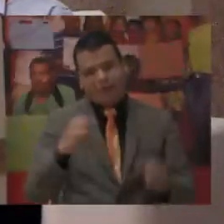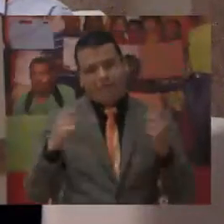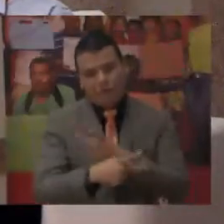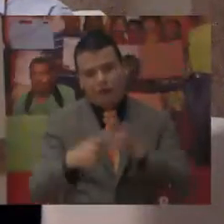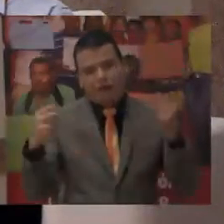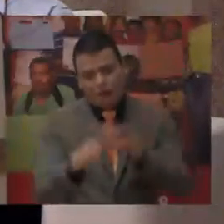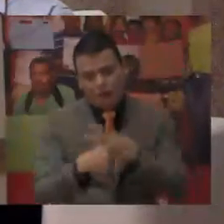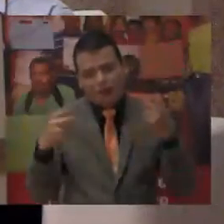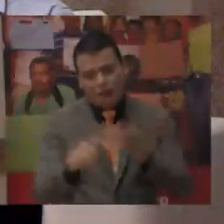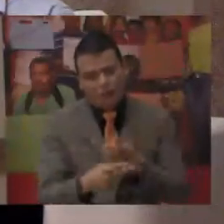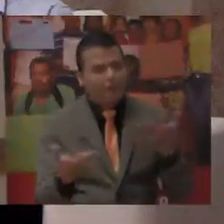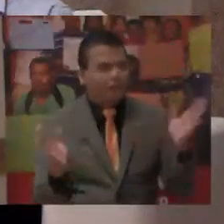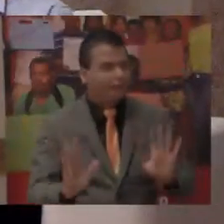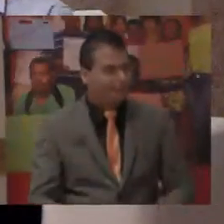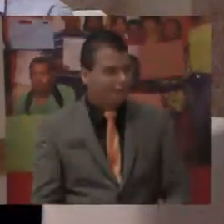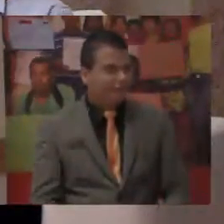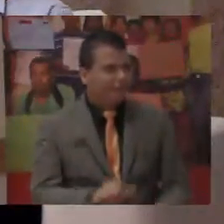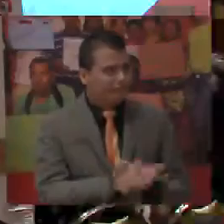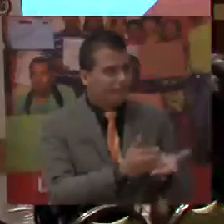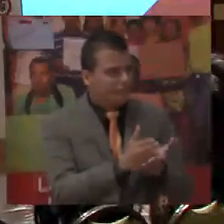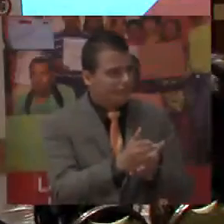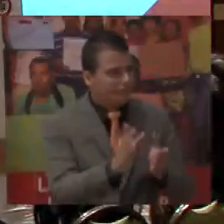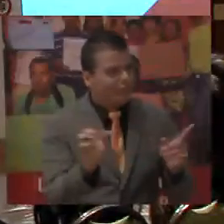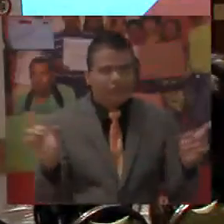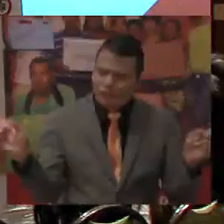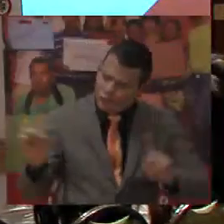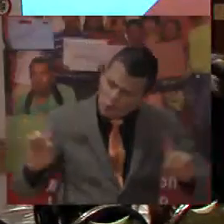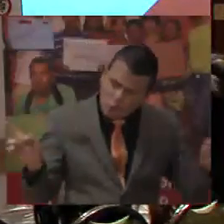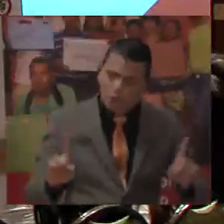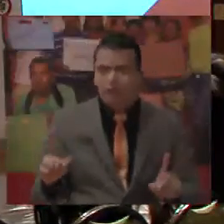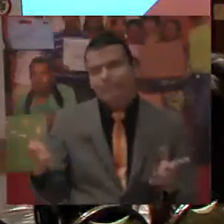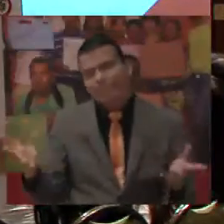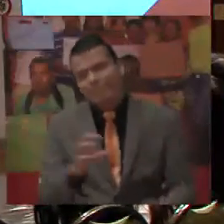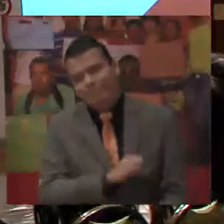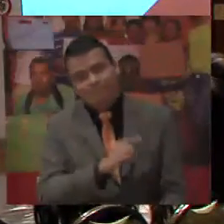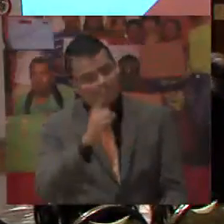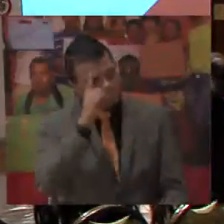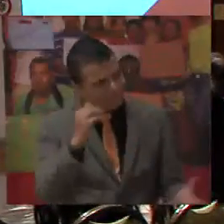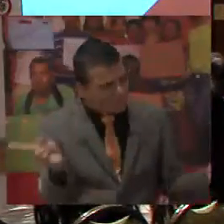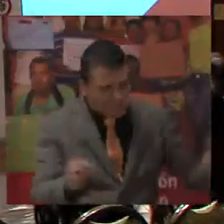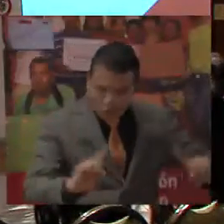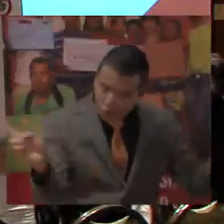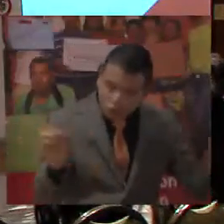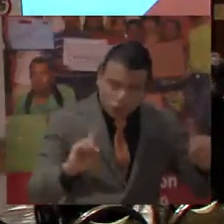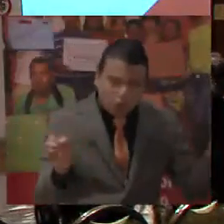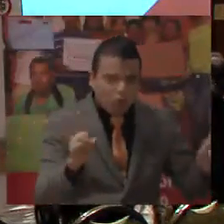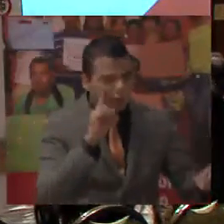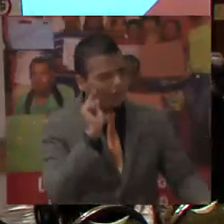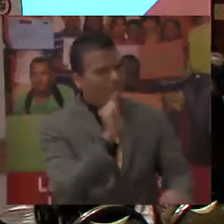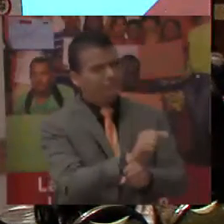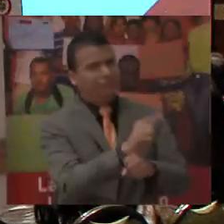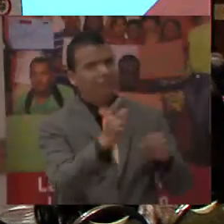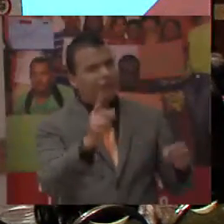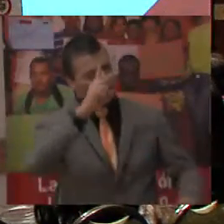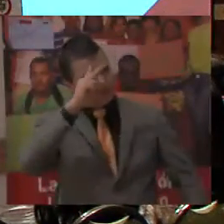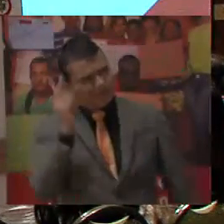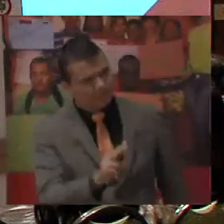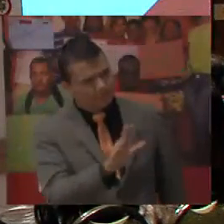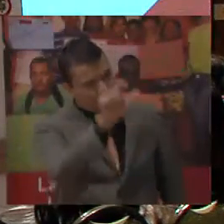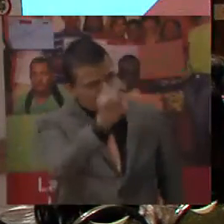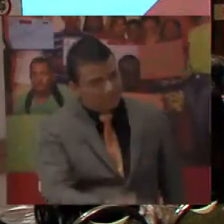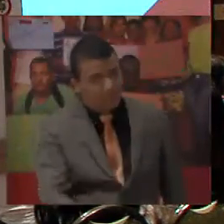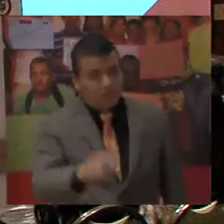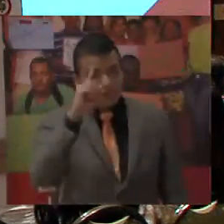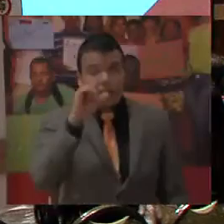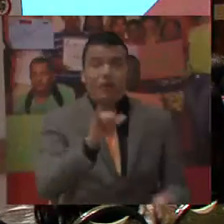violenta del mundo. Desafortunadamente, eso no puede ser. Alcalde, yo sí creo. Eso sí te reprocho, te admiro muchísimo, pero